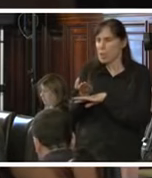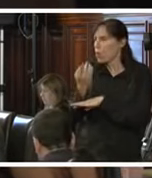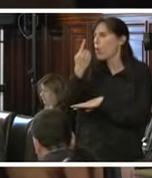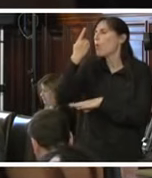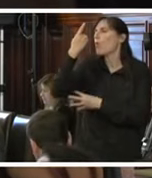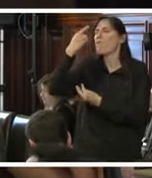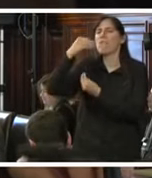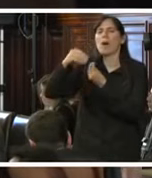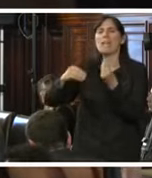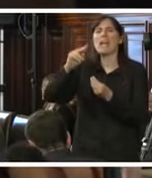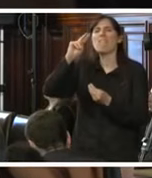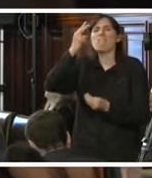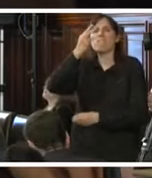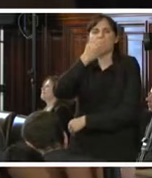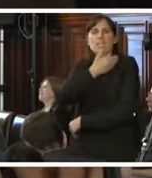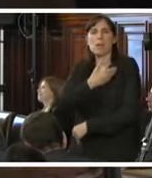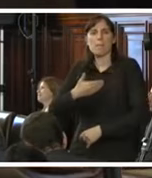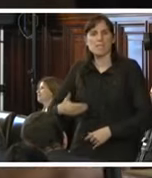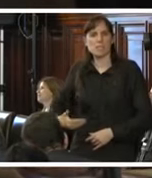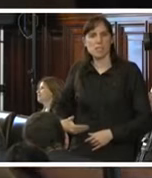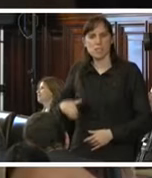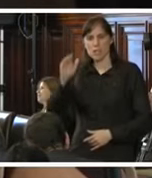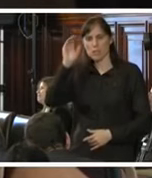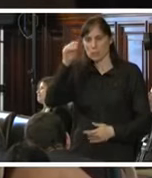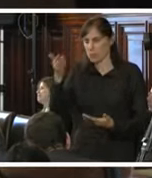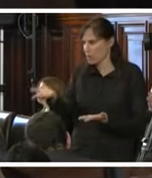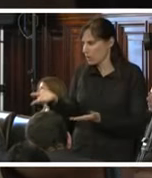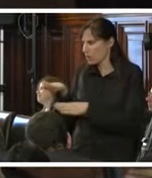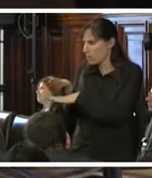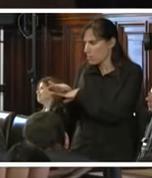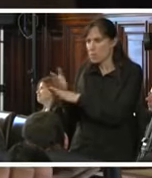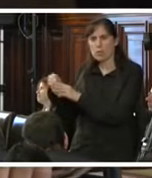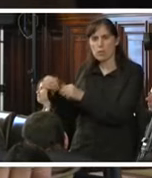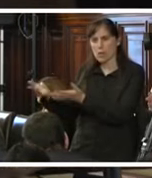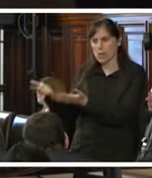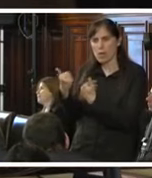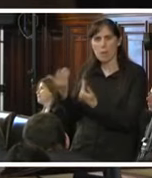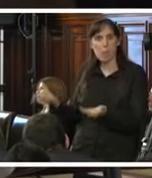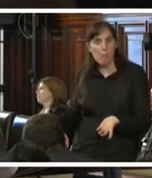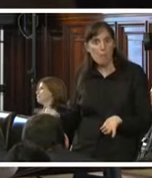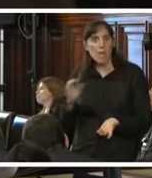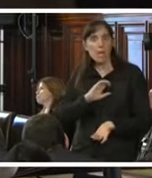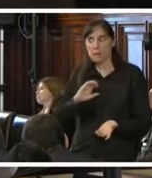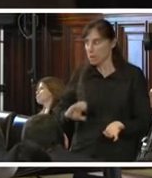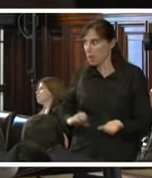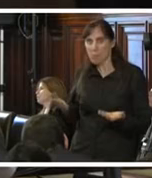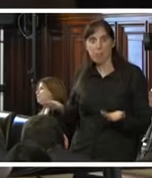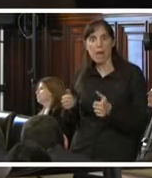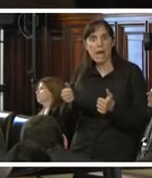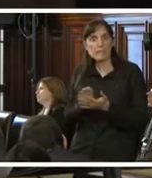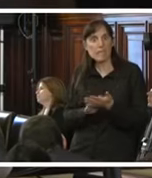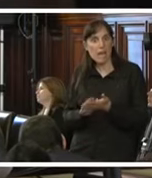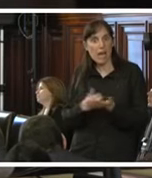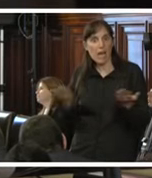familiar del vicepresidente de la República, según están mencionando los medios, y que el Estado no se molestó en desmentir.